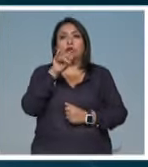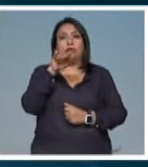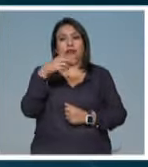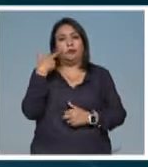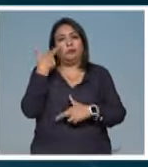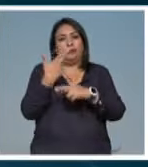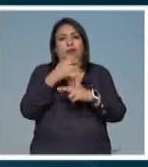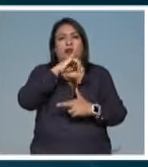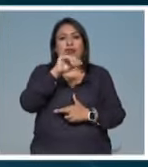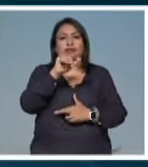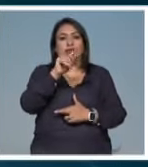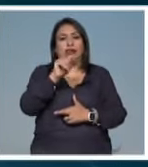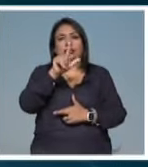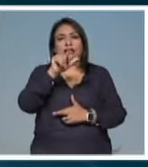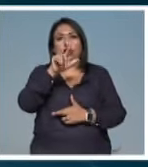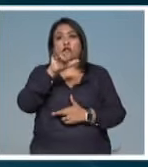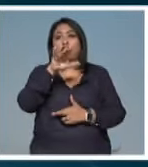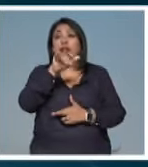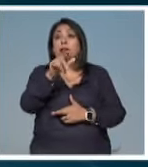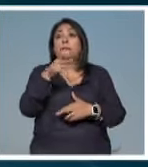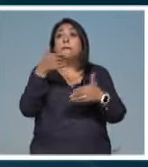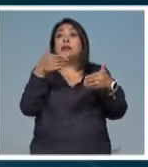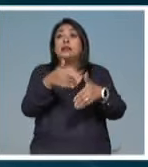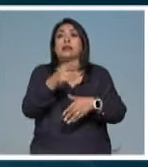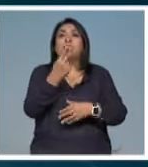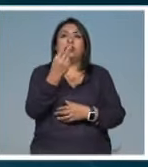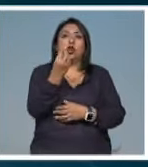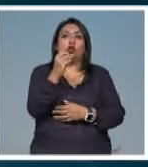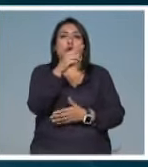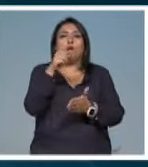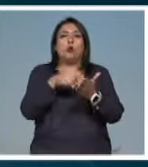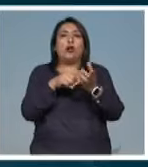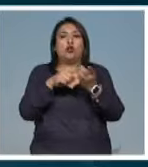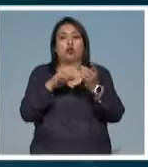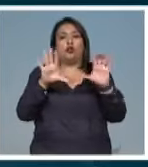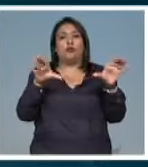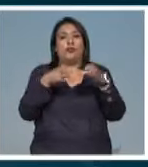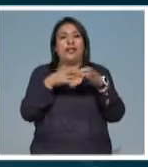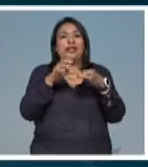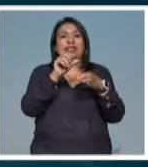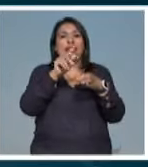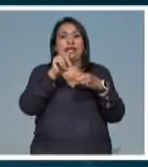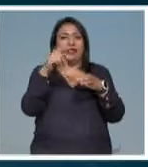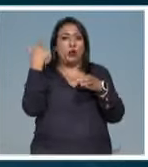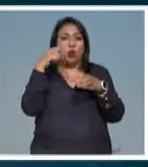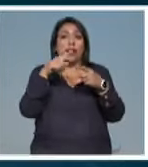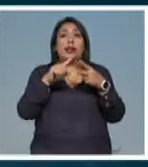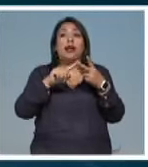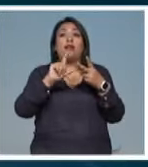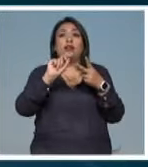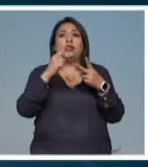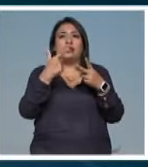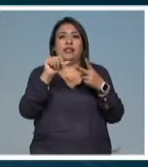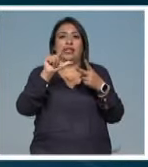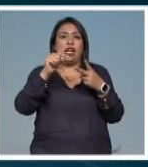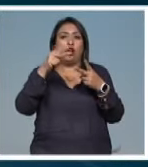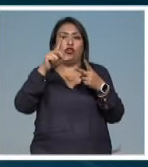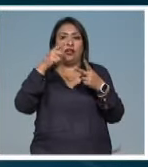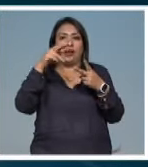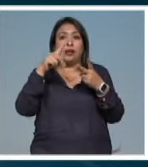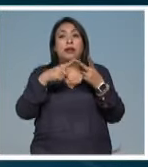la Jazz at Lincoln Center, se presentará el 25 de octubre en el Conjunto Santander de Guadalajara, el 27 en la Alhóndiga de